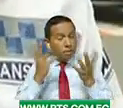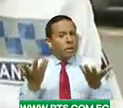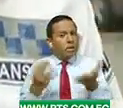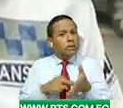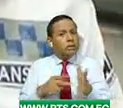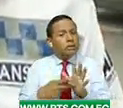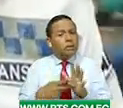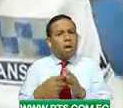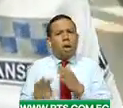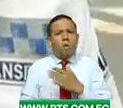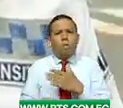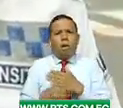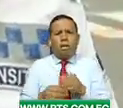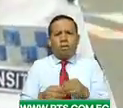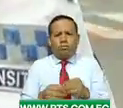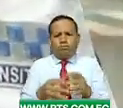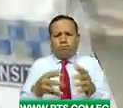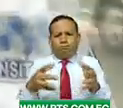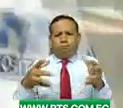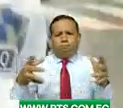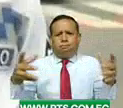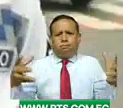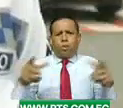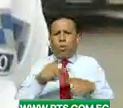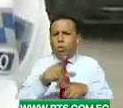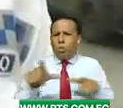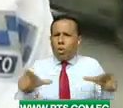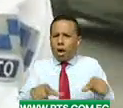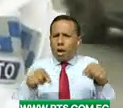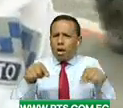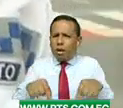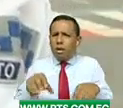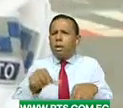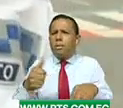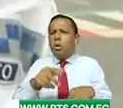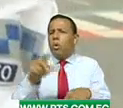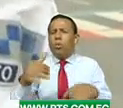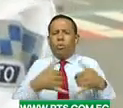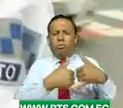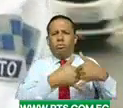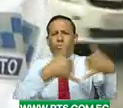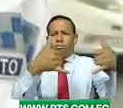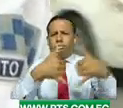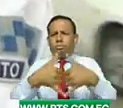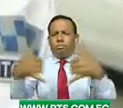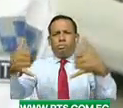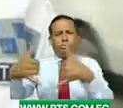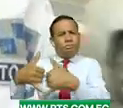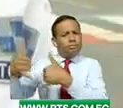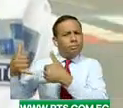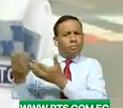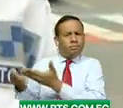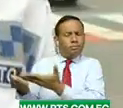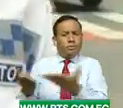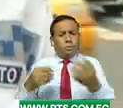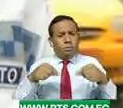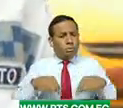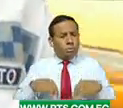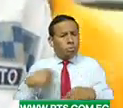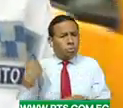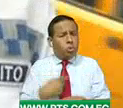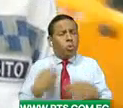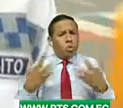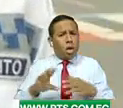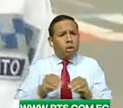en las zonas y en los centros comerciales. Nosotros hemos duplicado, más que todo aquí en el casco comercial y en los alrededores de los centros